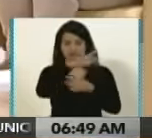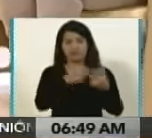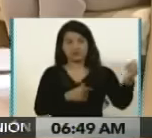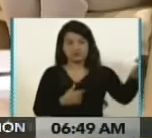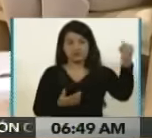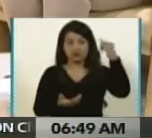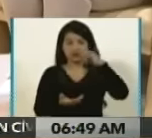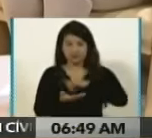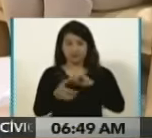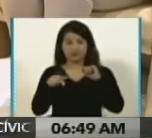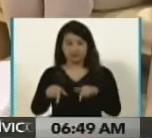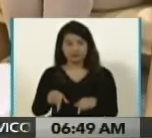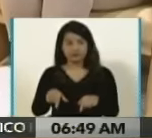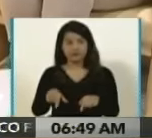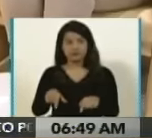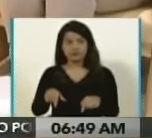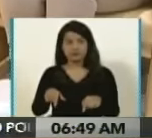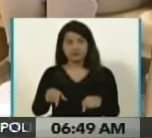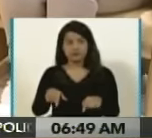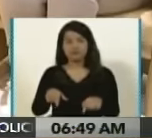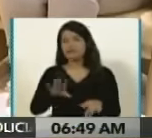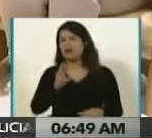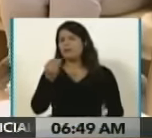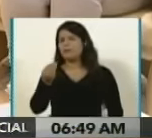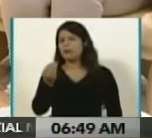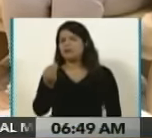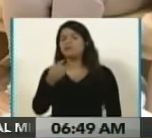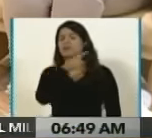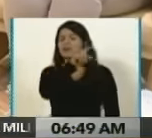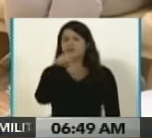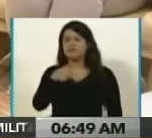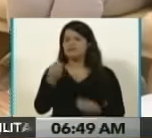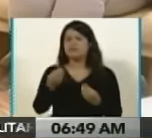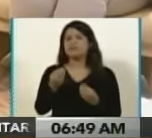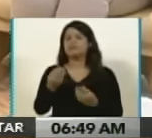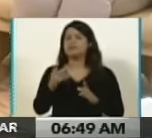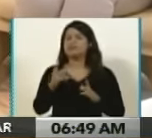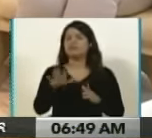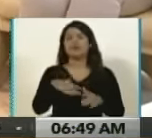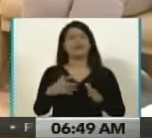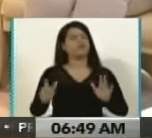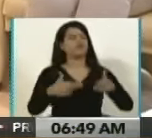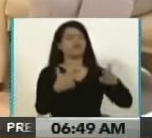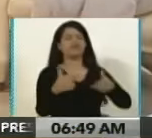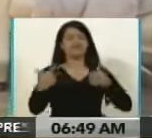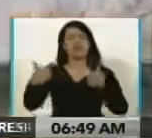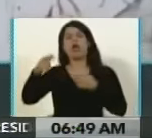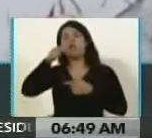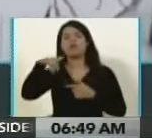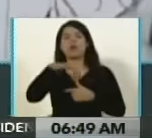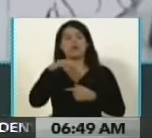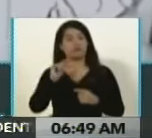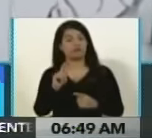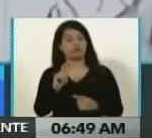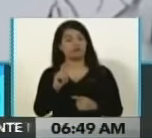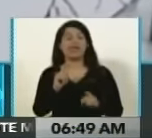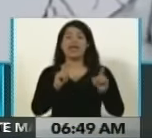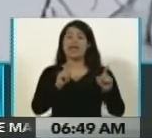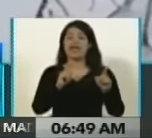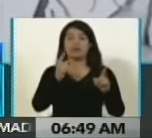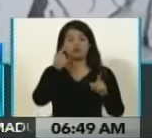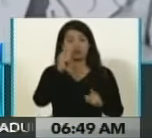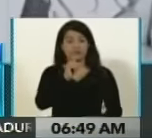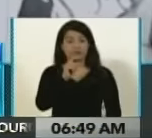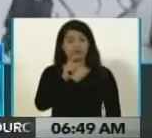entre otras misiones, la de enfrentar al movimiento popular. Se sabe poco. El